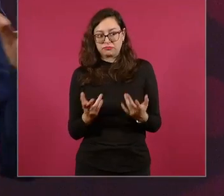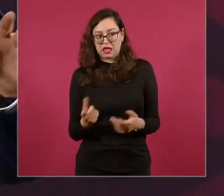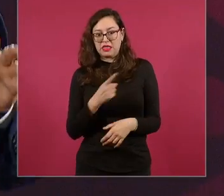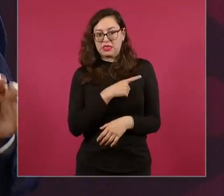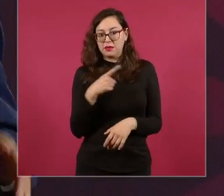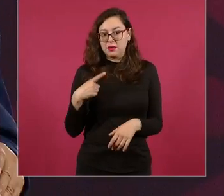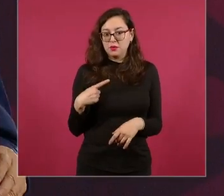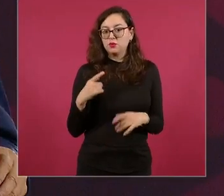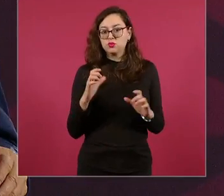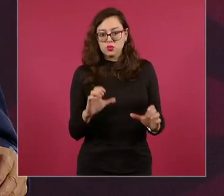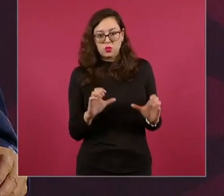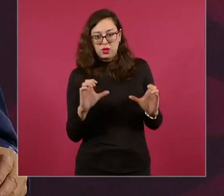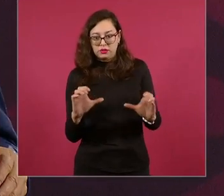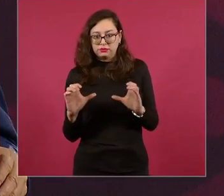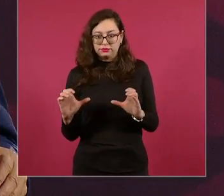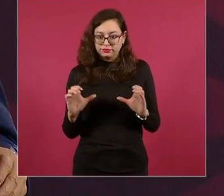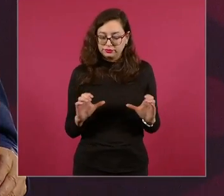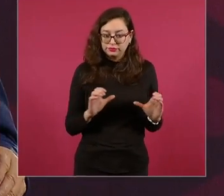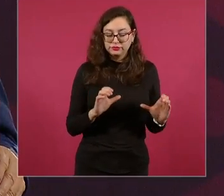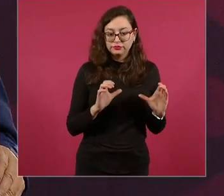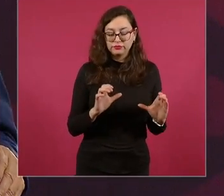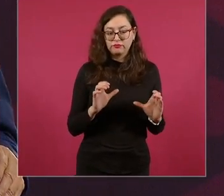y